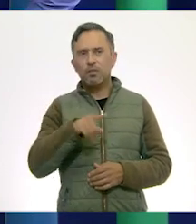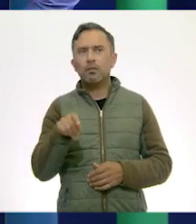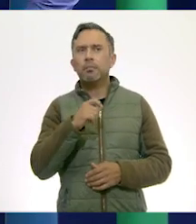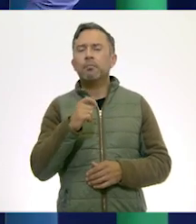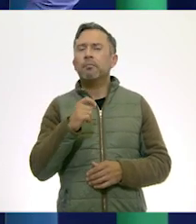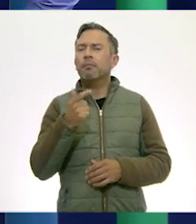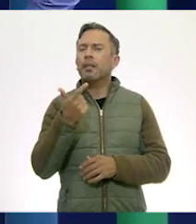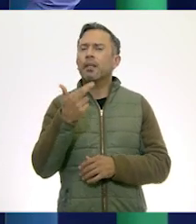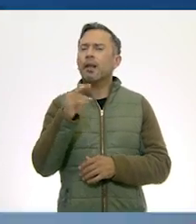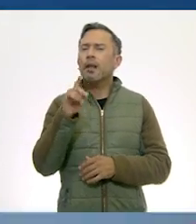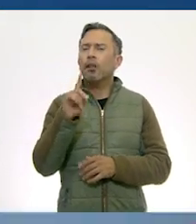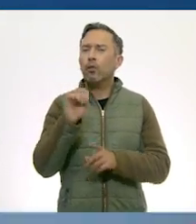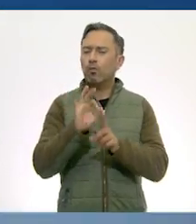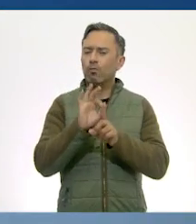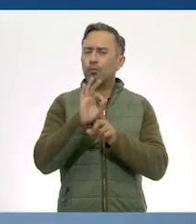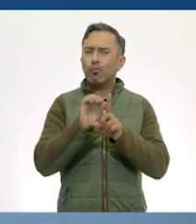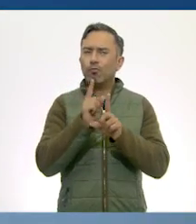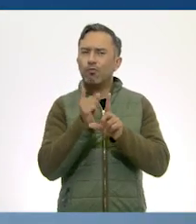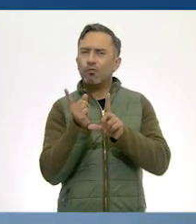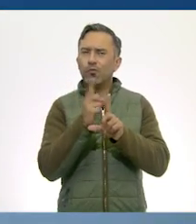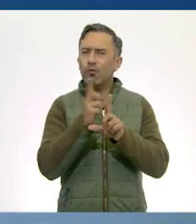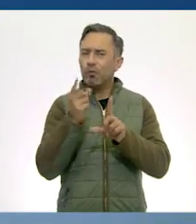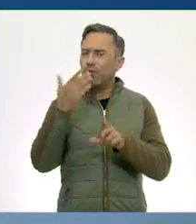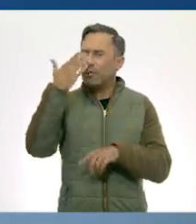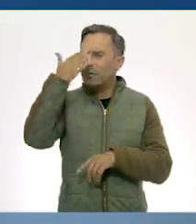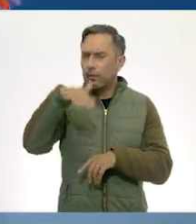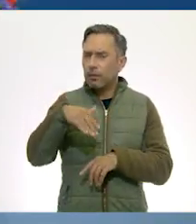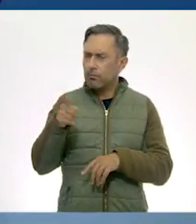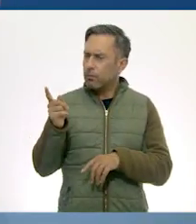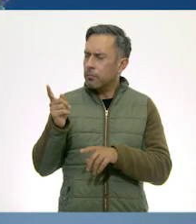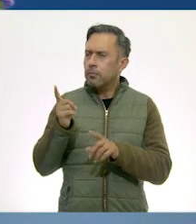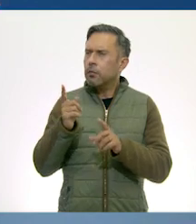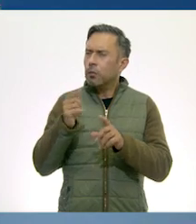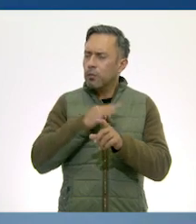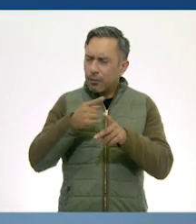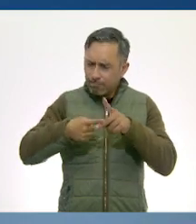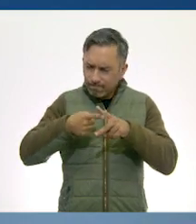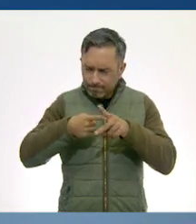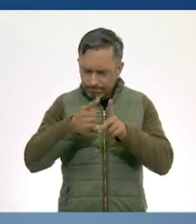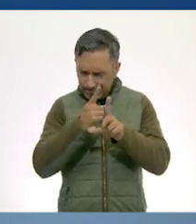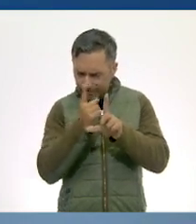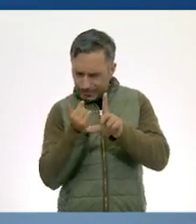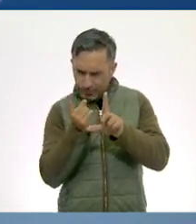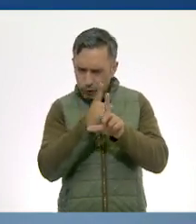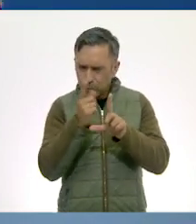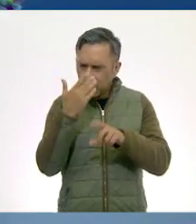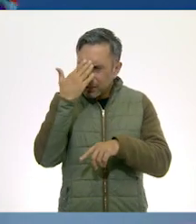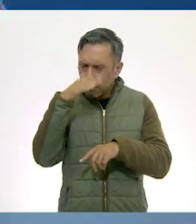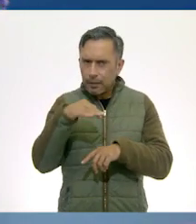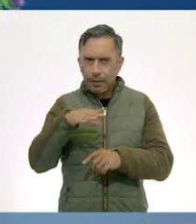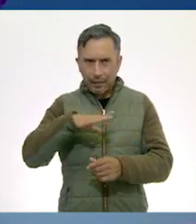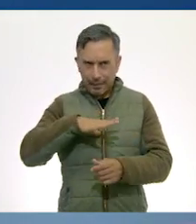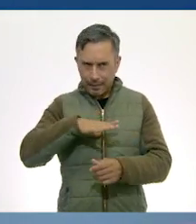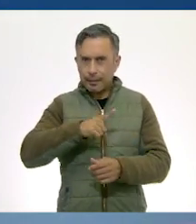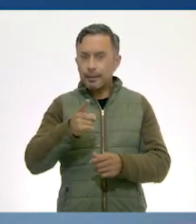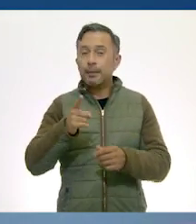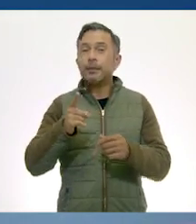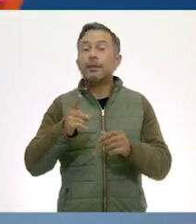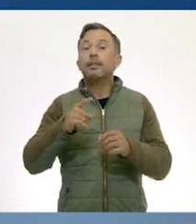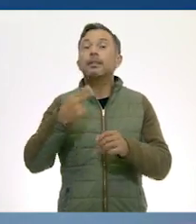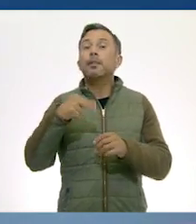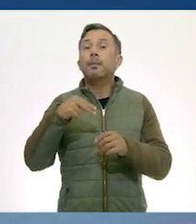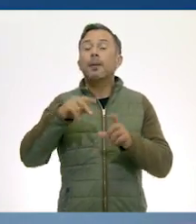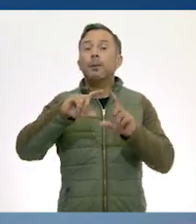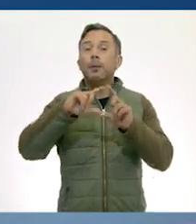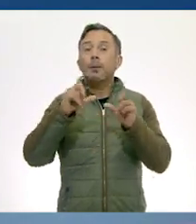grados? ¿Cómo se miden esos ángulos, maestra? Creo que con una herramienta que se llama